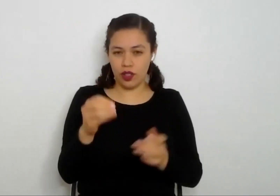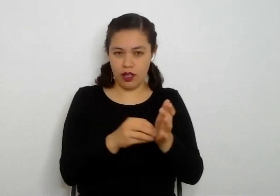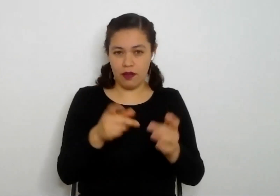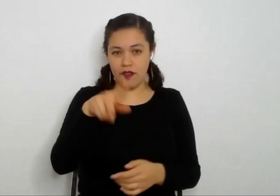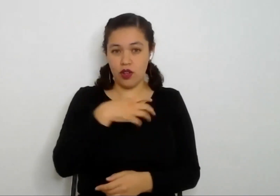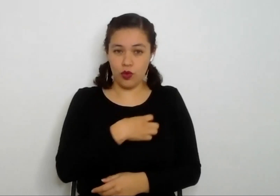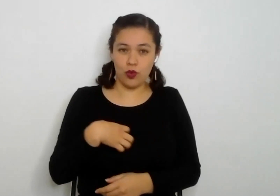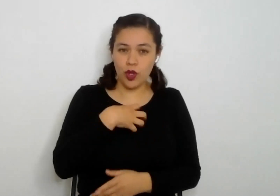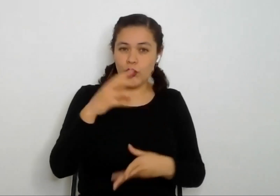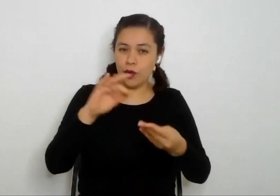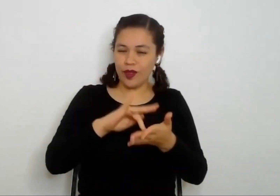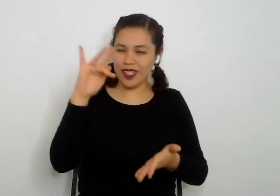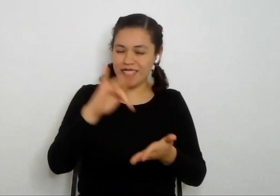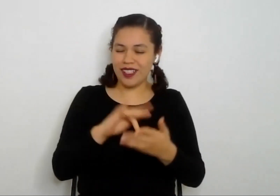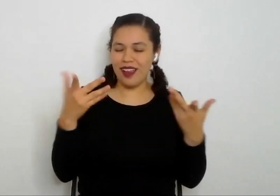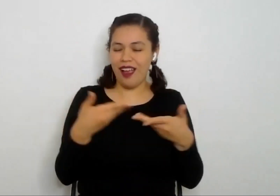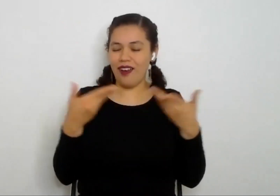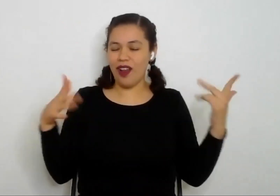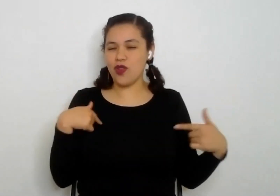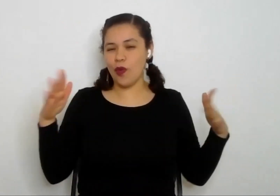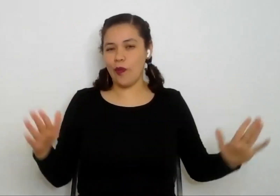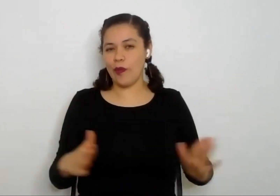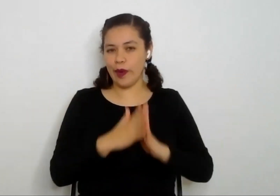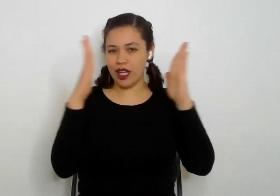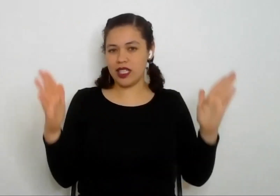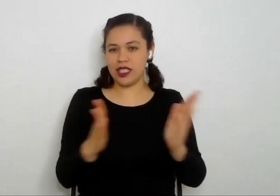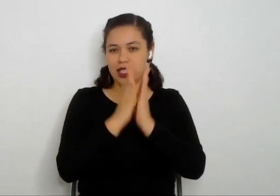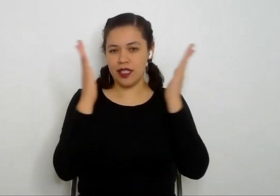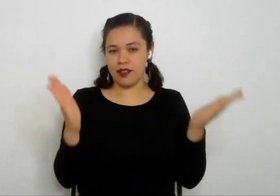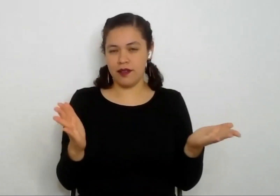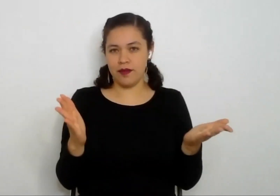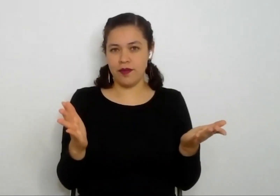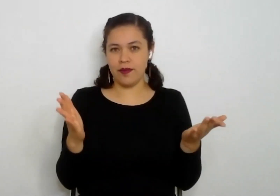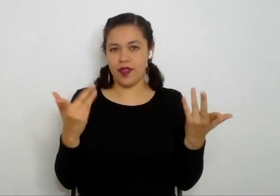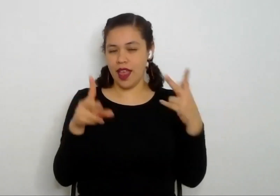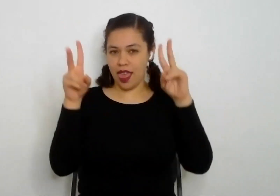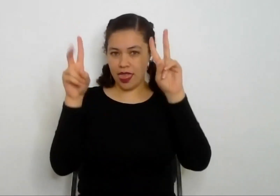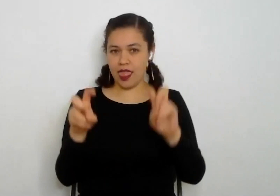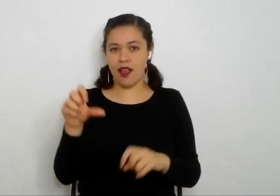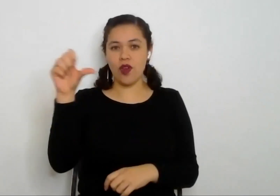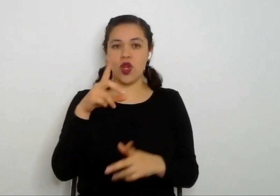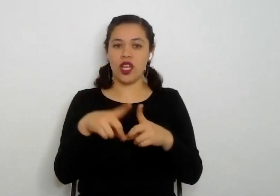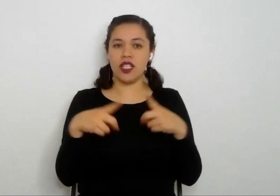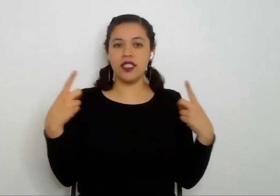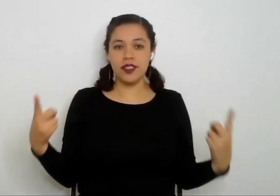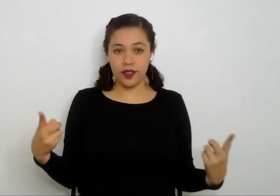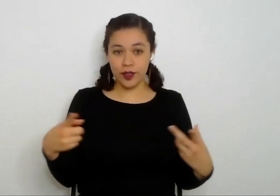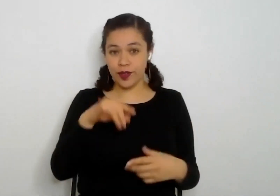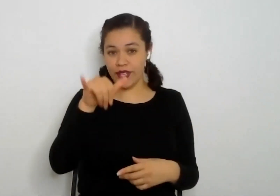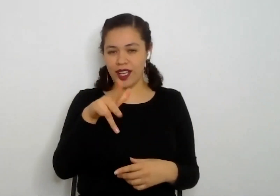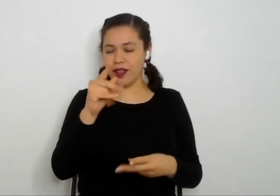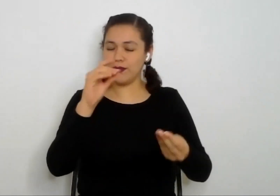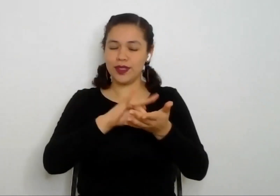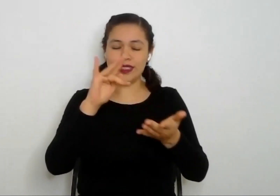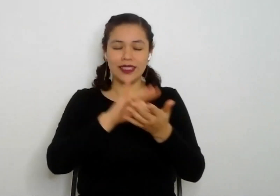agradecida de haber participado con ustedes en este tema, en este desarrollo de la JAP. Muchas gracias,